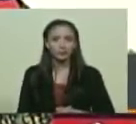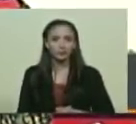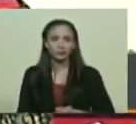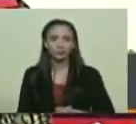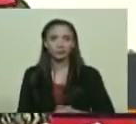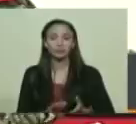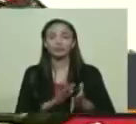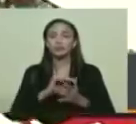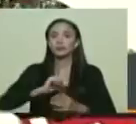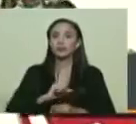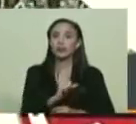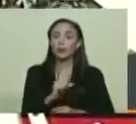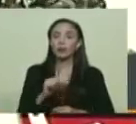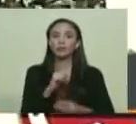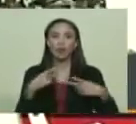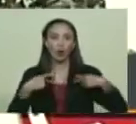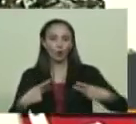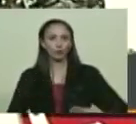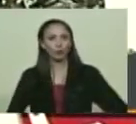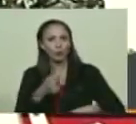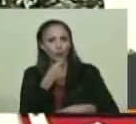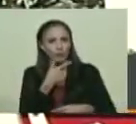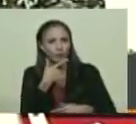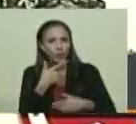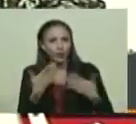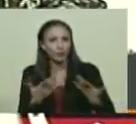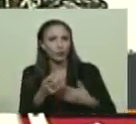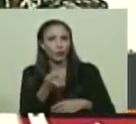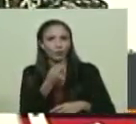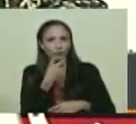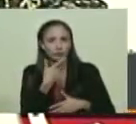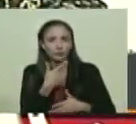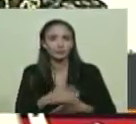con un uniforme tan bello y digno como el que tenemos